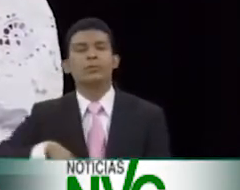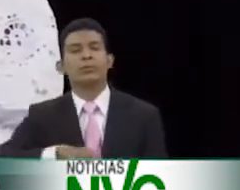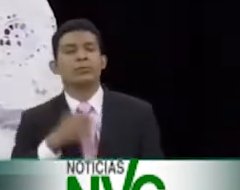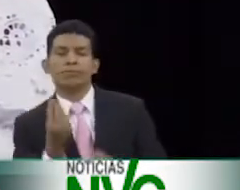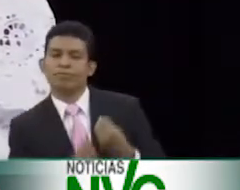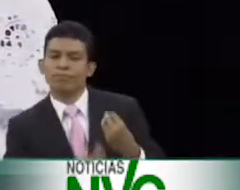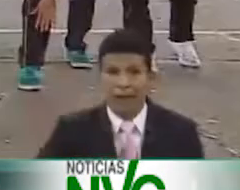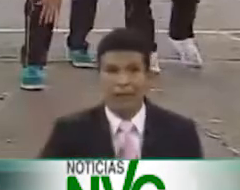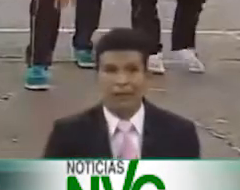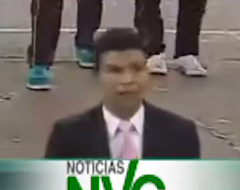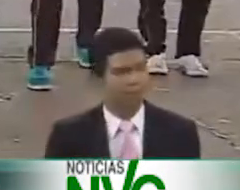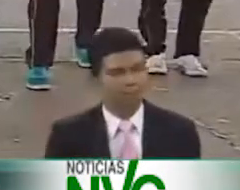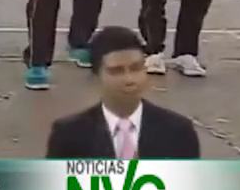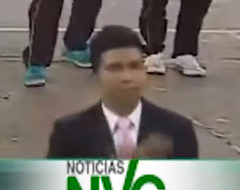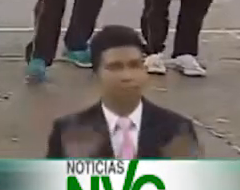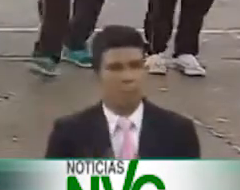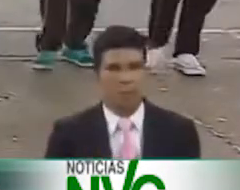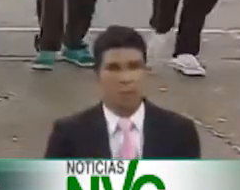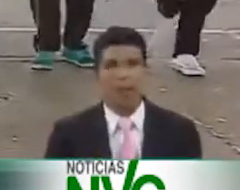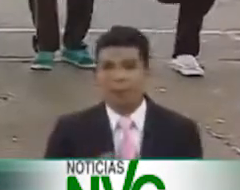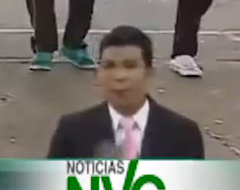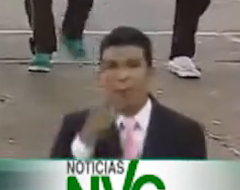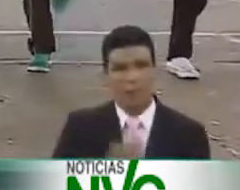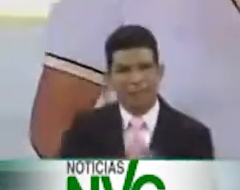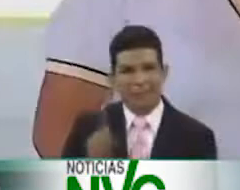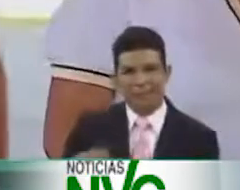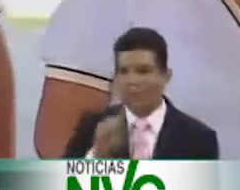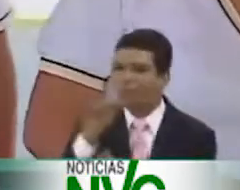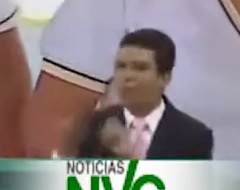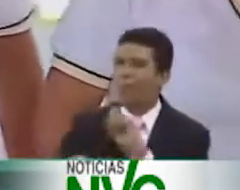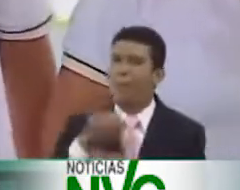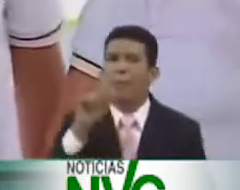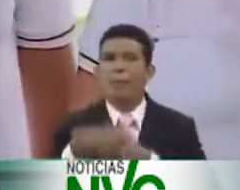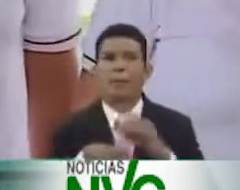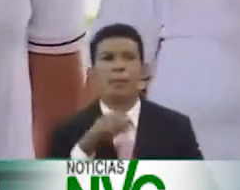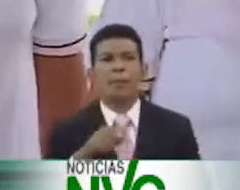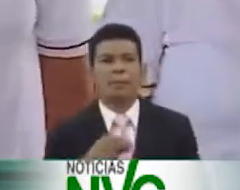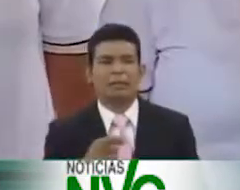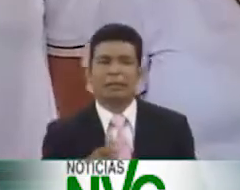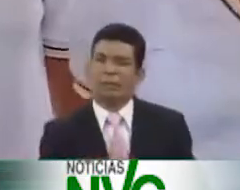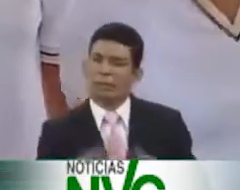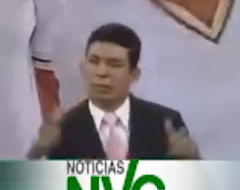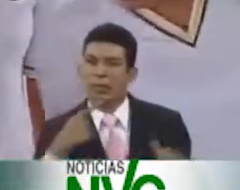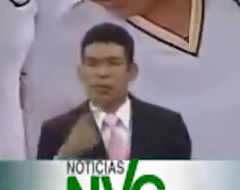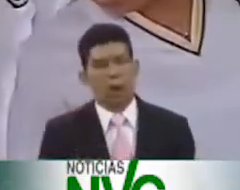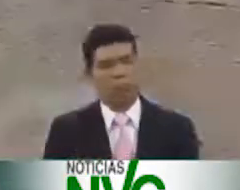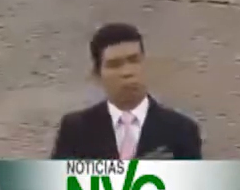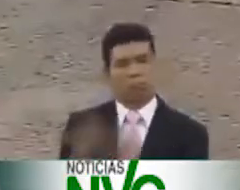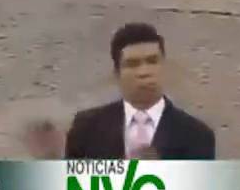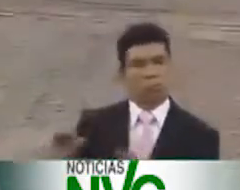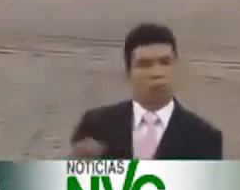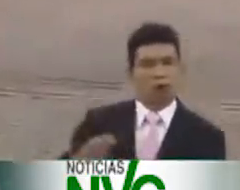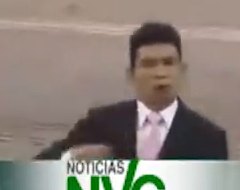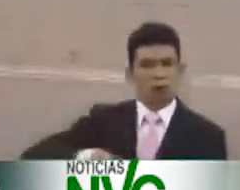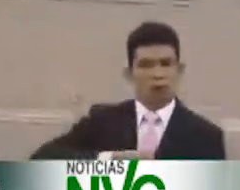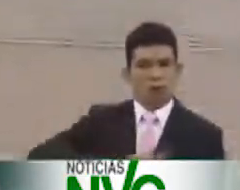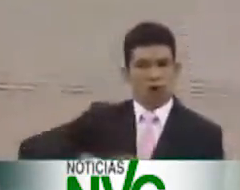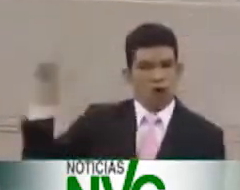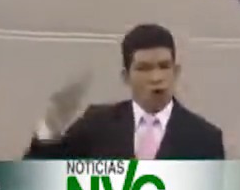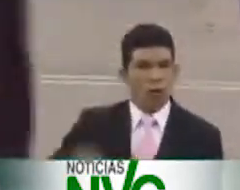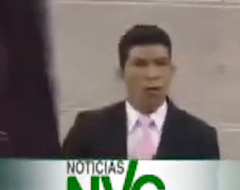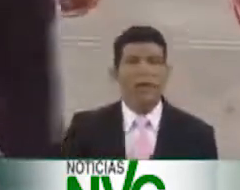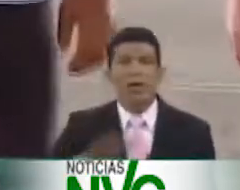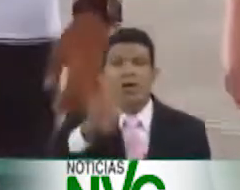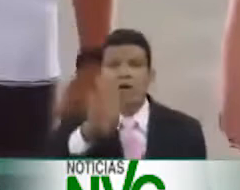hicimos virtualmente una reunión con más de 200 maestros y maestras donde saltamos esa labor que ellos venían realizando, porque hemos